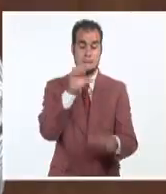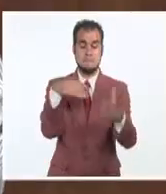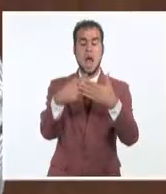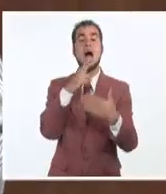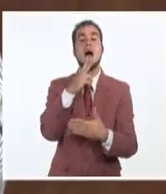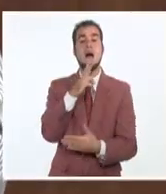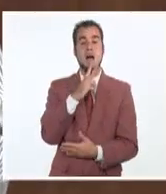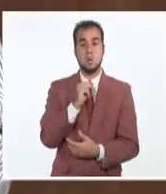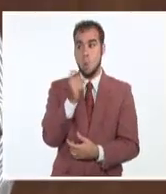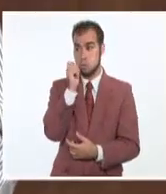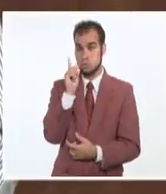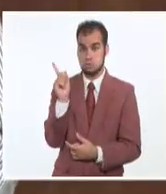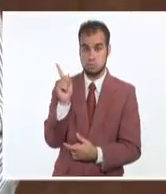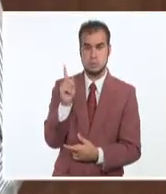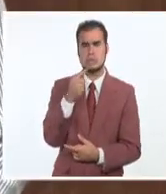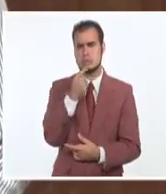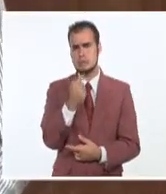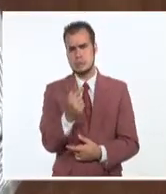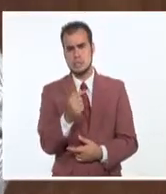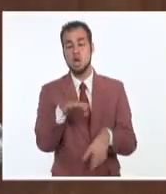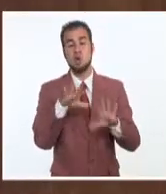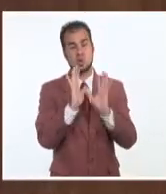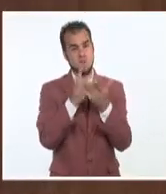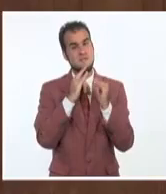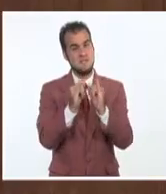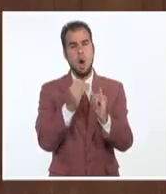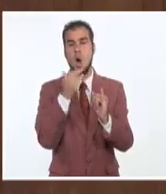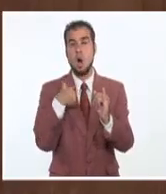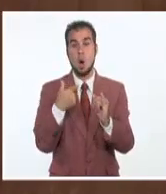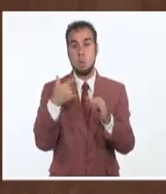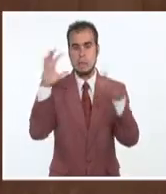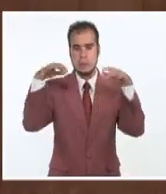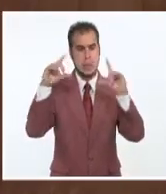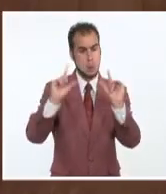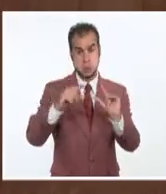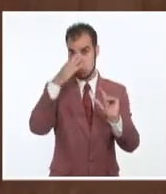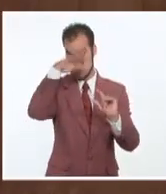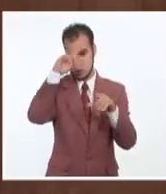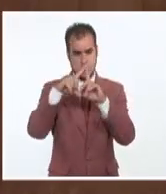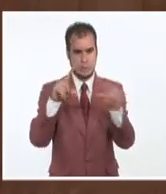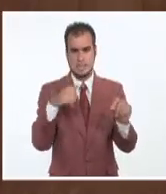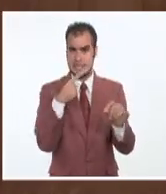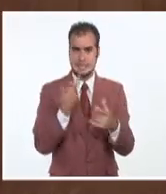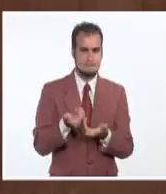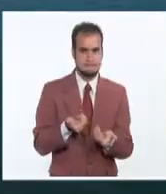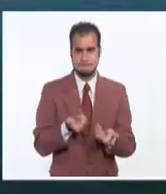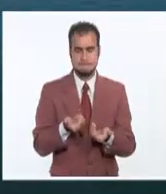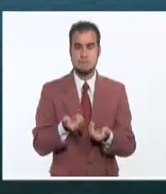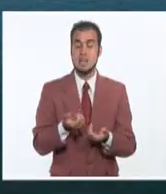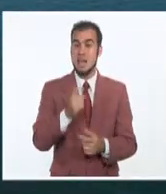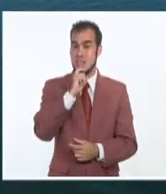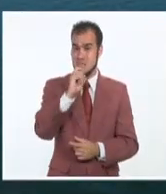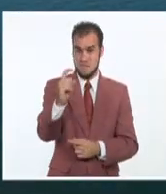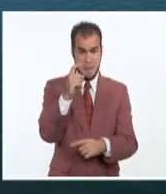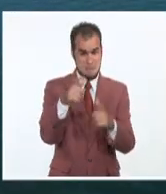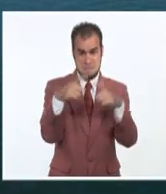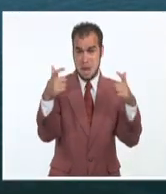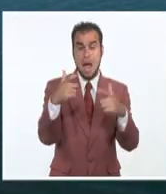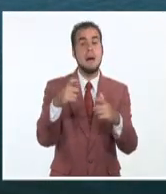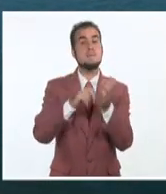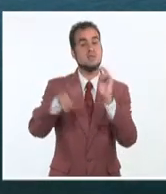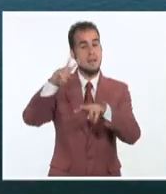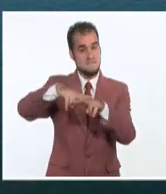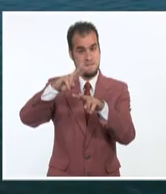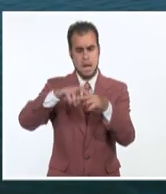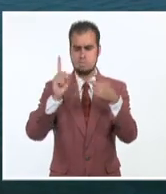Antonio Rodríguez, actualizó sobre la situación de la sequía en el país. Las principales dificultades se presentan en La Habana,